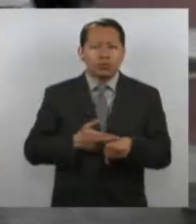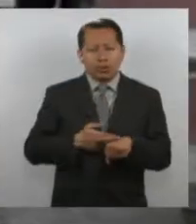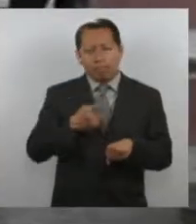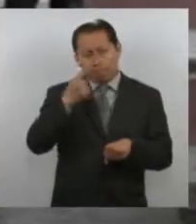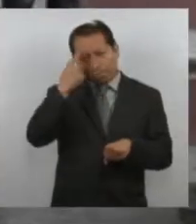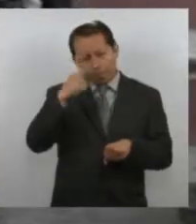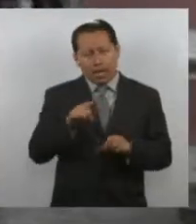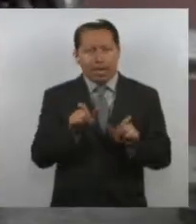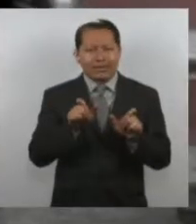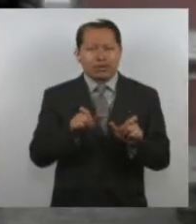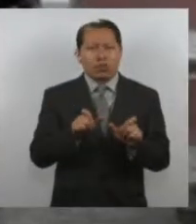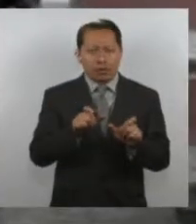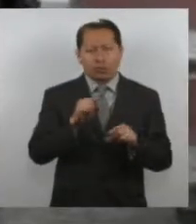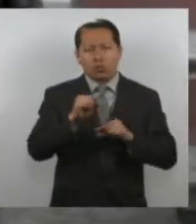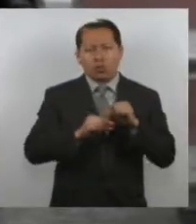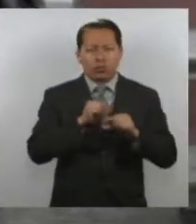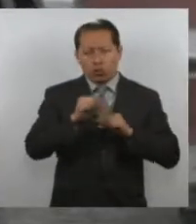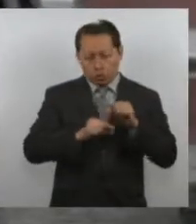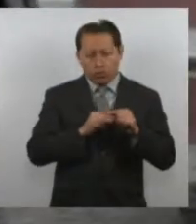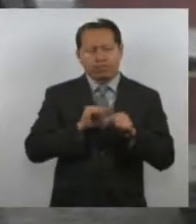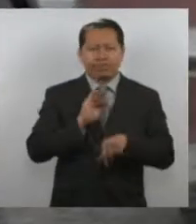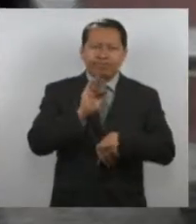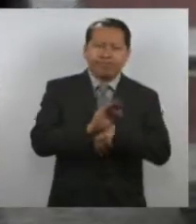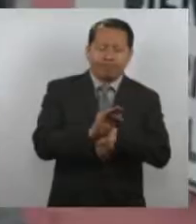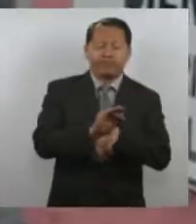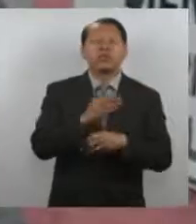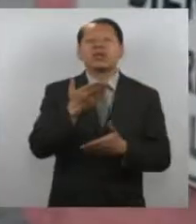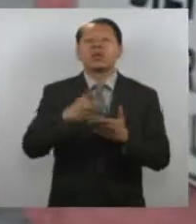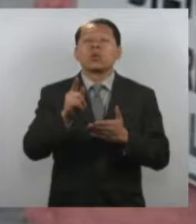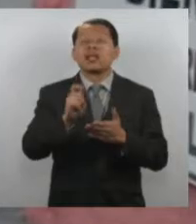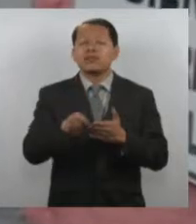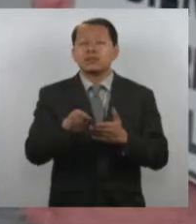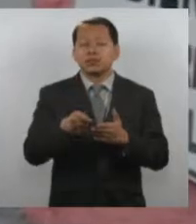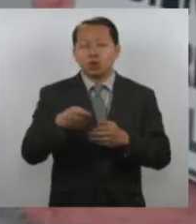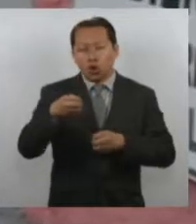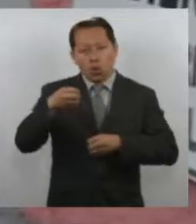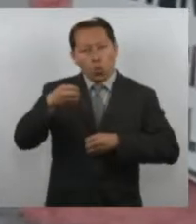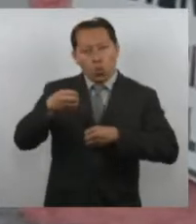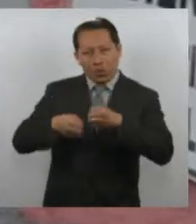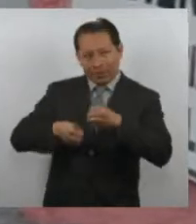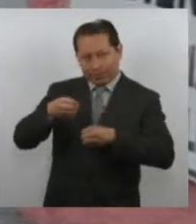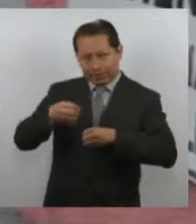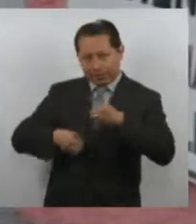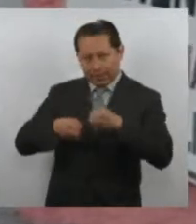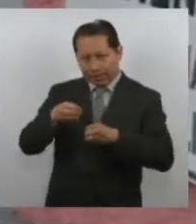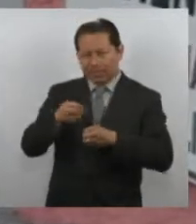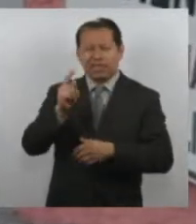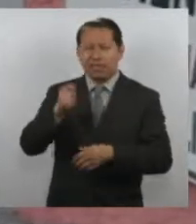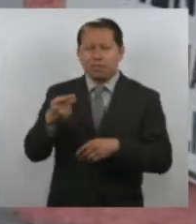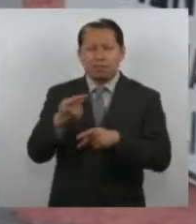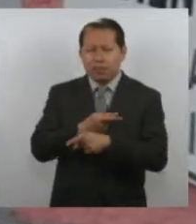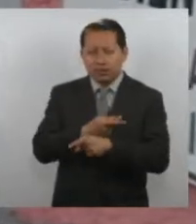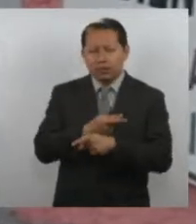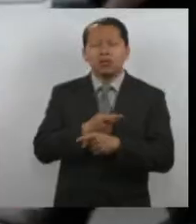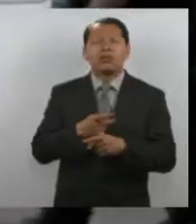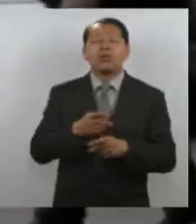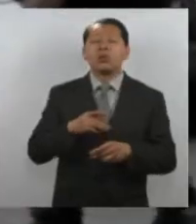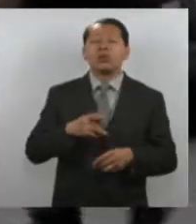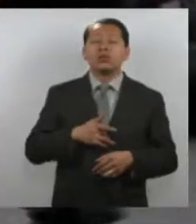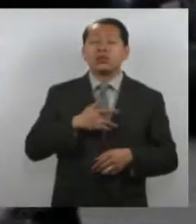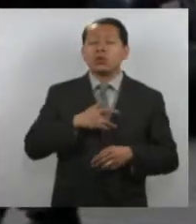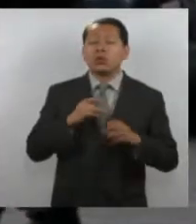de la inseguridad en México. Ahora, ¿qué pasa con el Poder Judicial? El Poder Judicial no se siente un